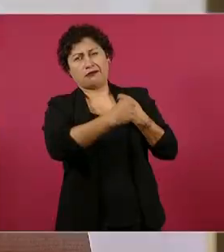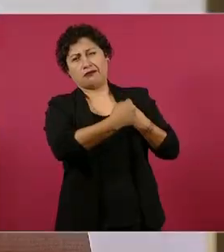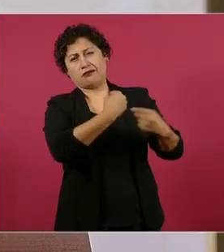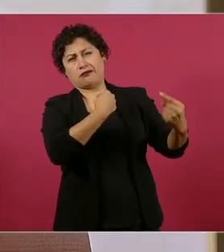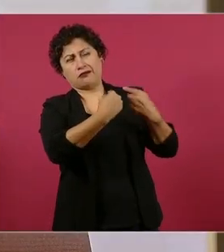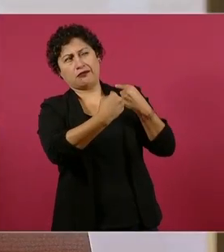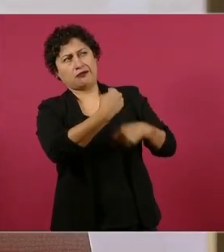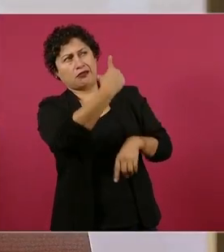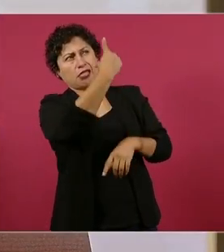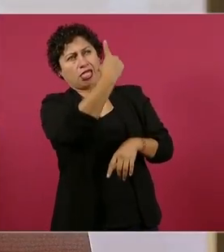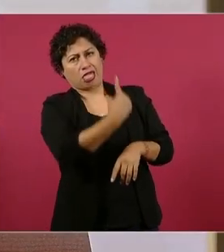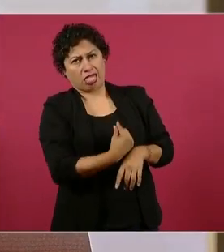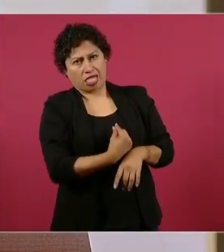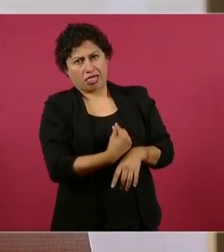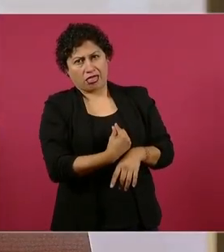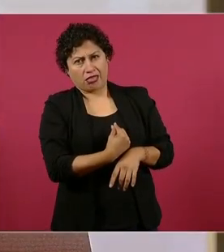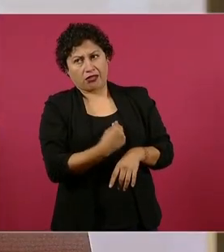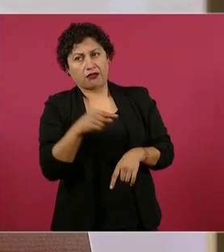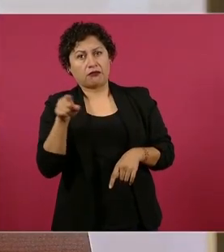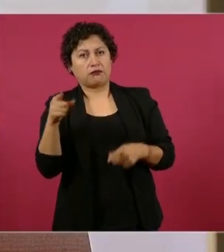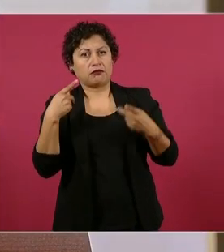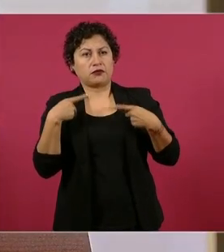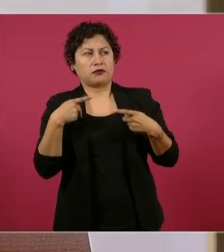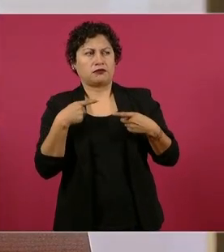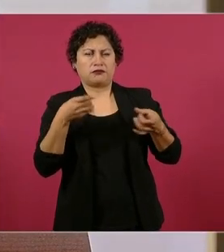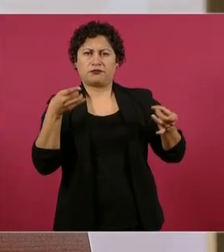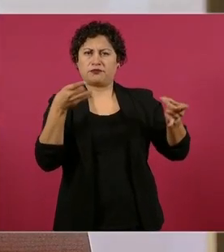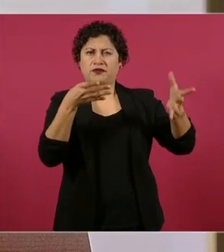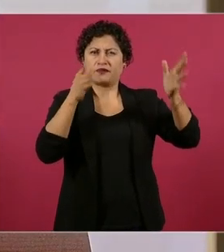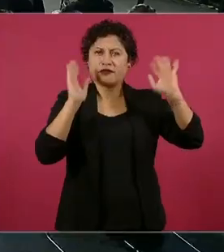Todavía siguen insultando.